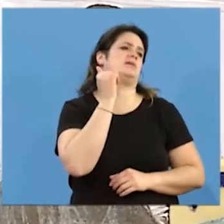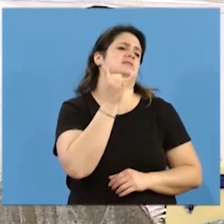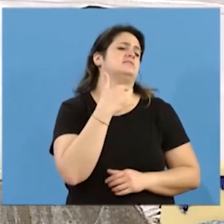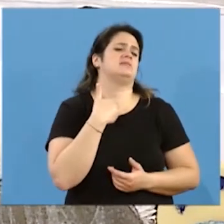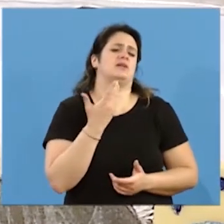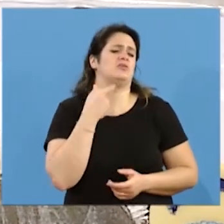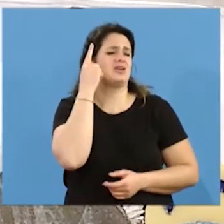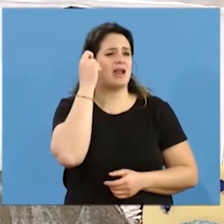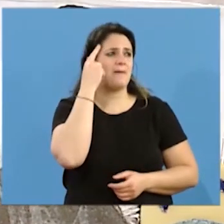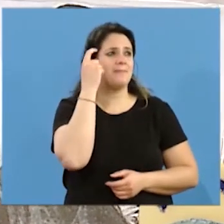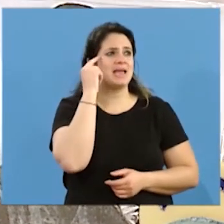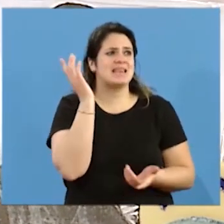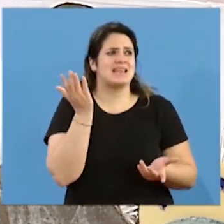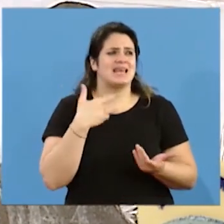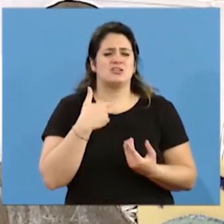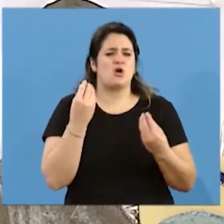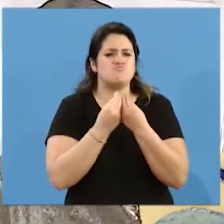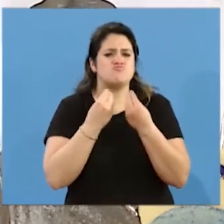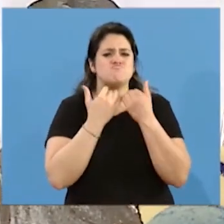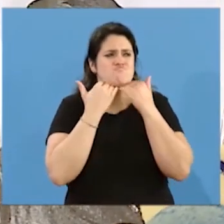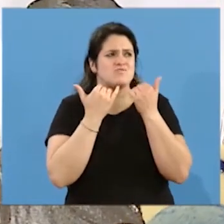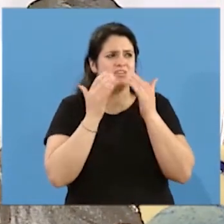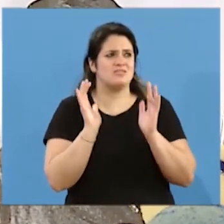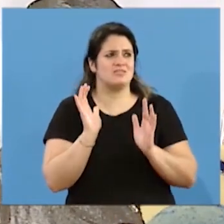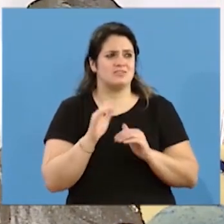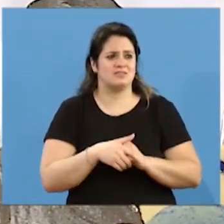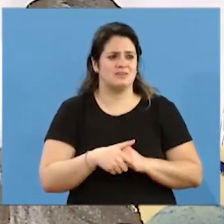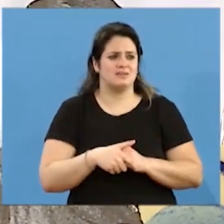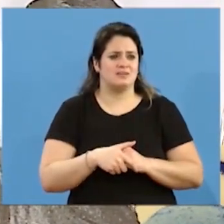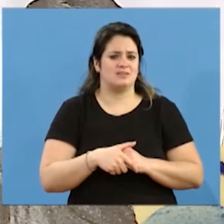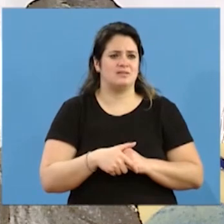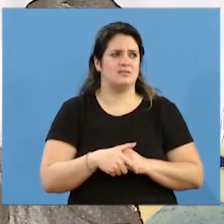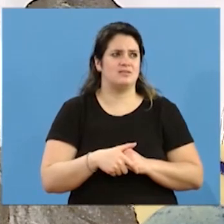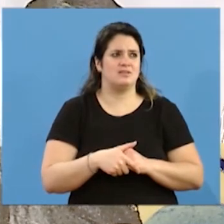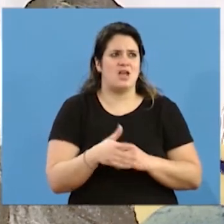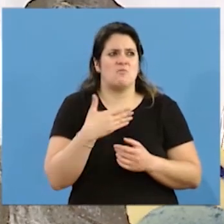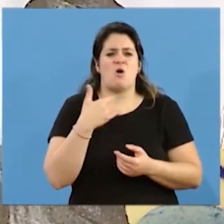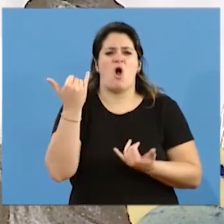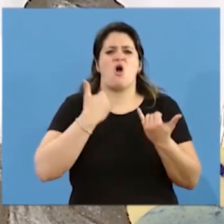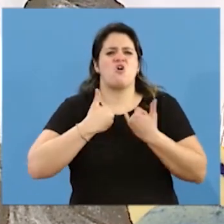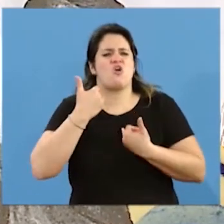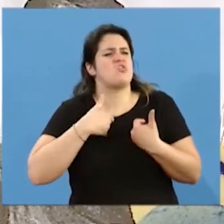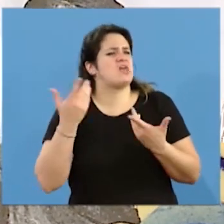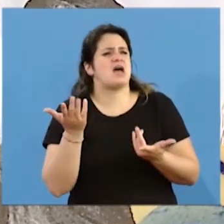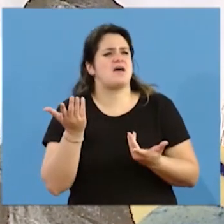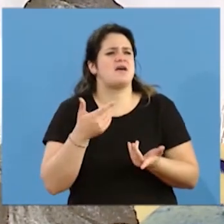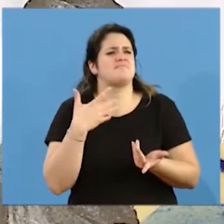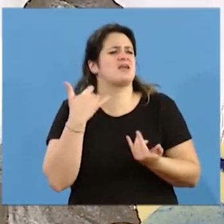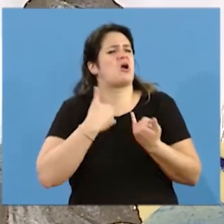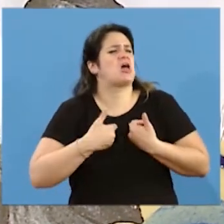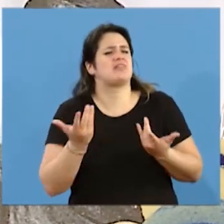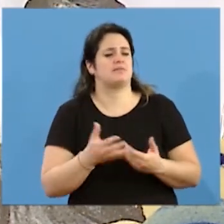quiero aprender porque no sé mucho. Entonces, a ver, vos contame un poquito,